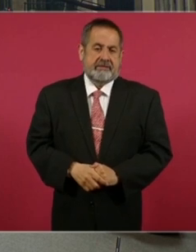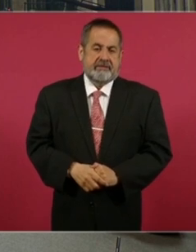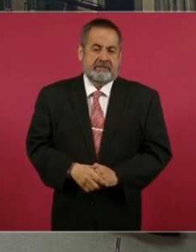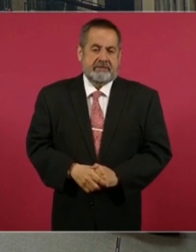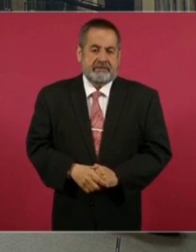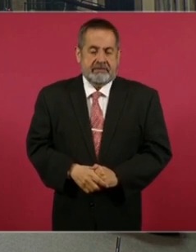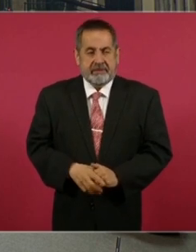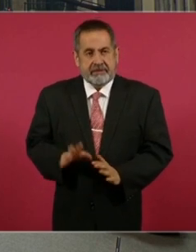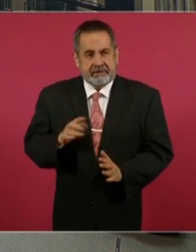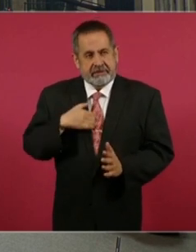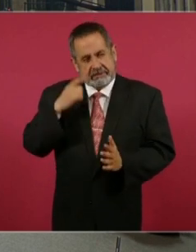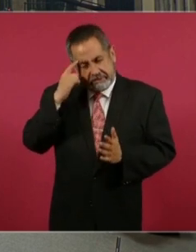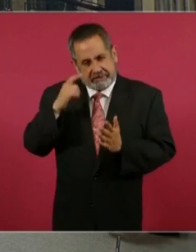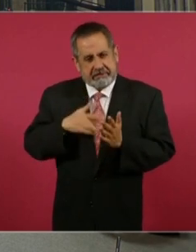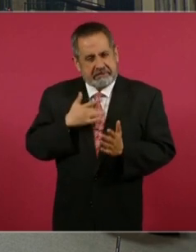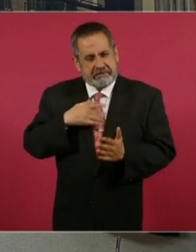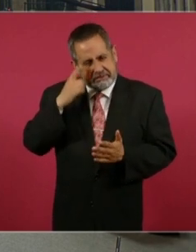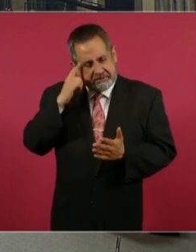creo yo